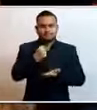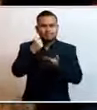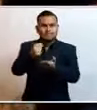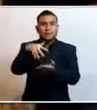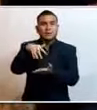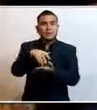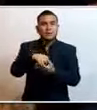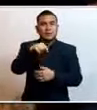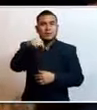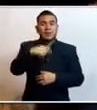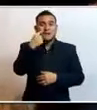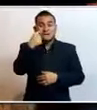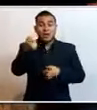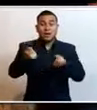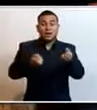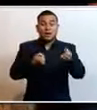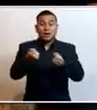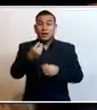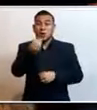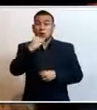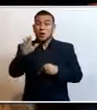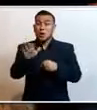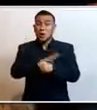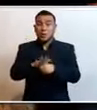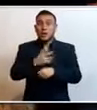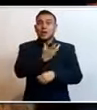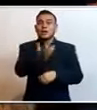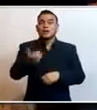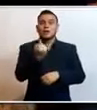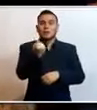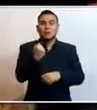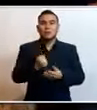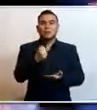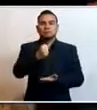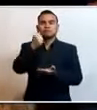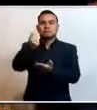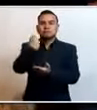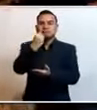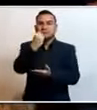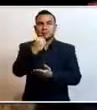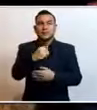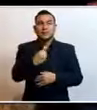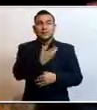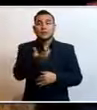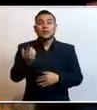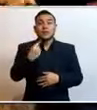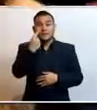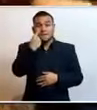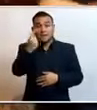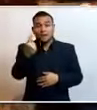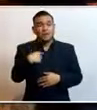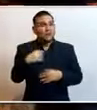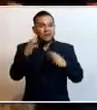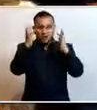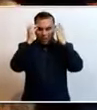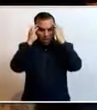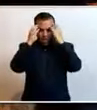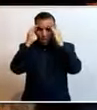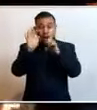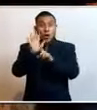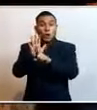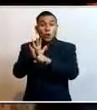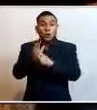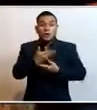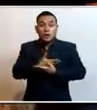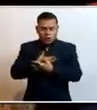Solo hoy, aquí están los camiones llenos de alimentos para darle a toda la gente. Para que por lo menos no se preocupen porque sus hijos tengan